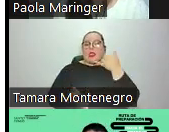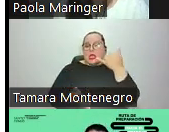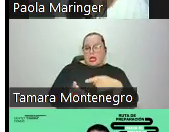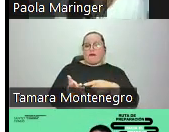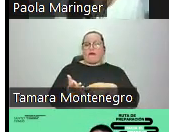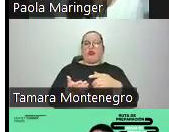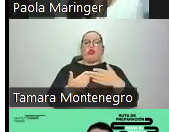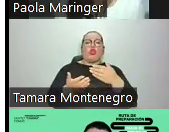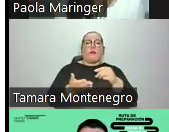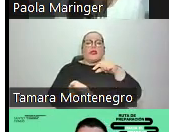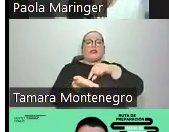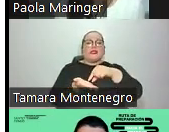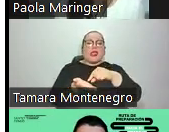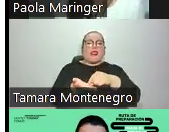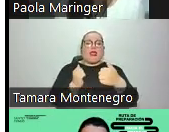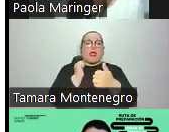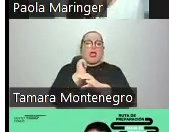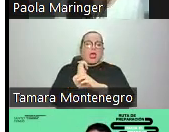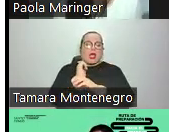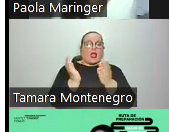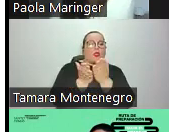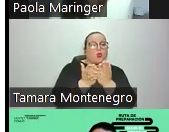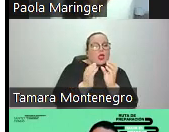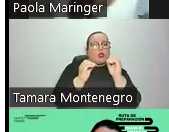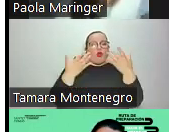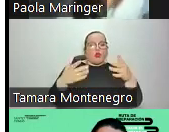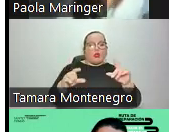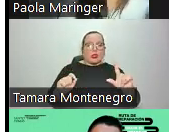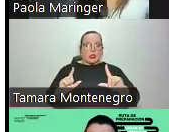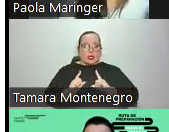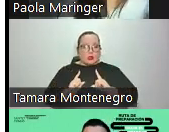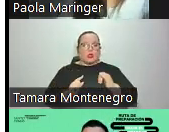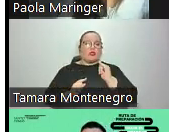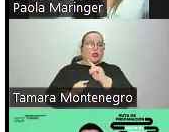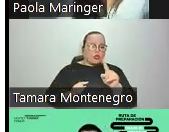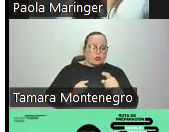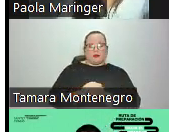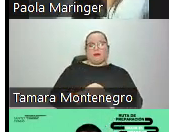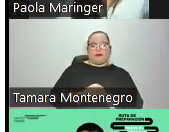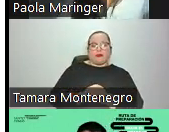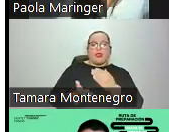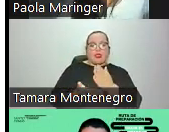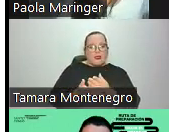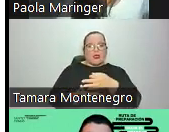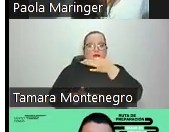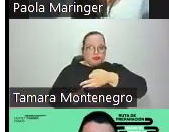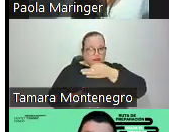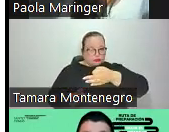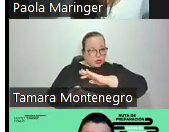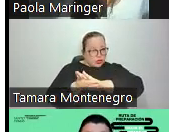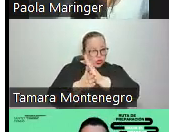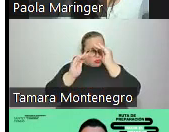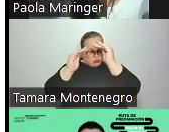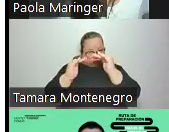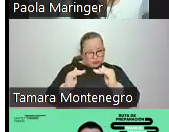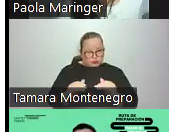carrera y mencionar si eres estudiante, egresado o egresada de la institución. Todo esto debes enviarlo a nuestro correo,